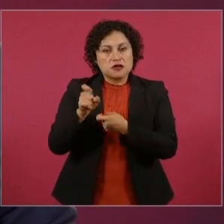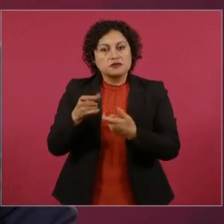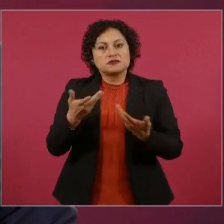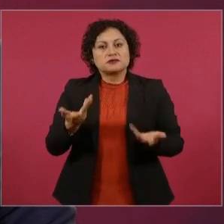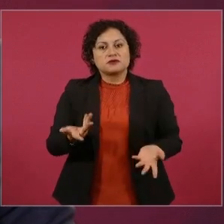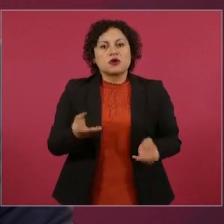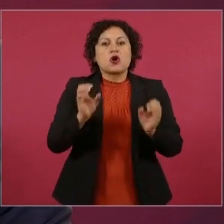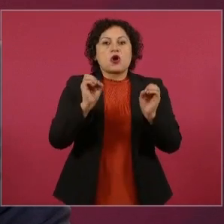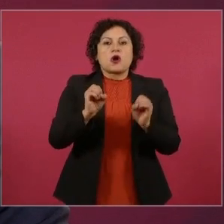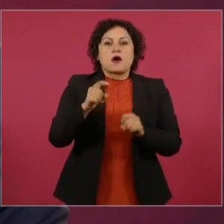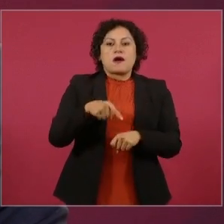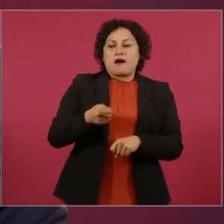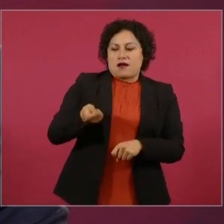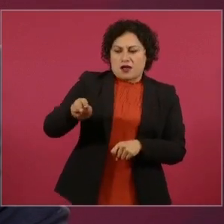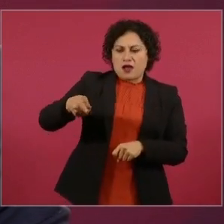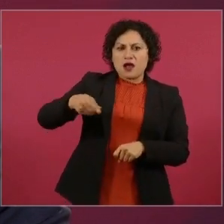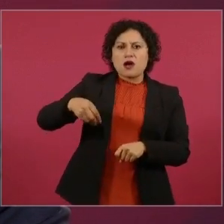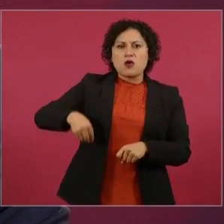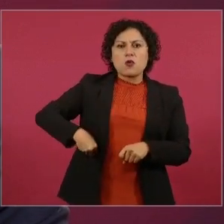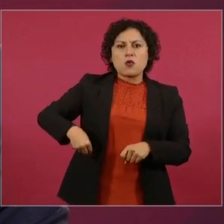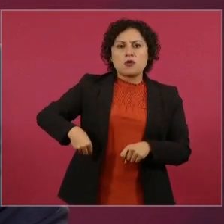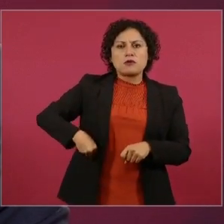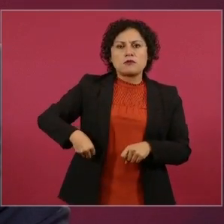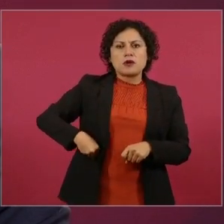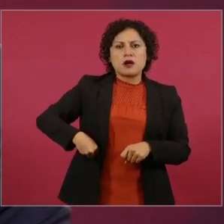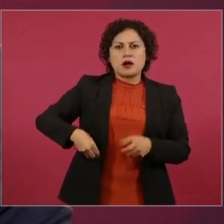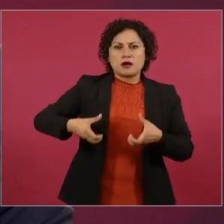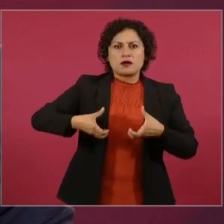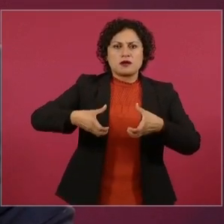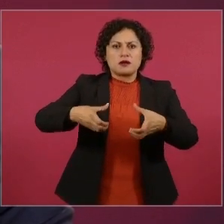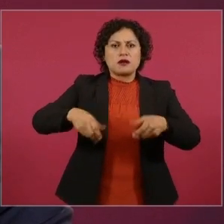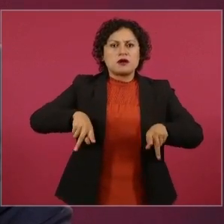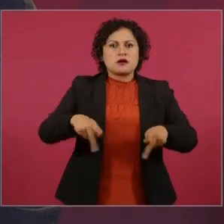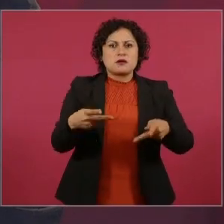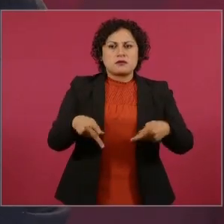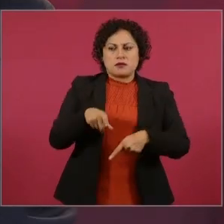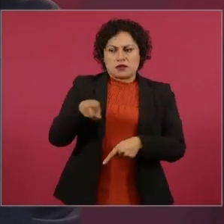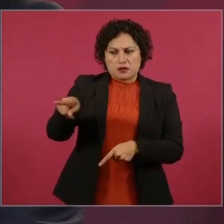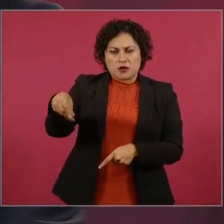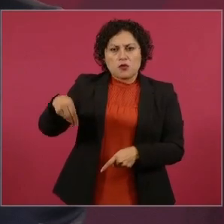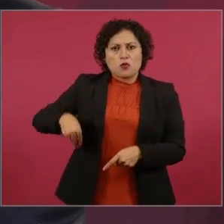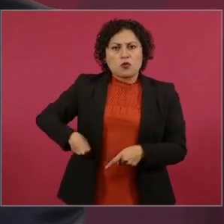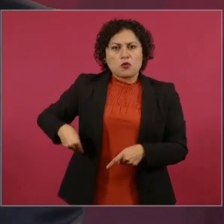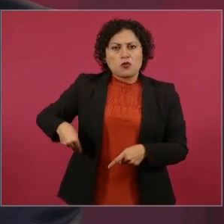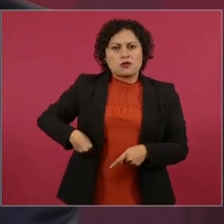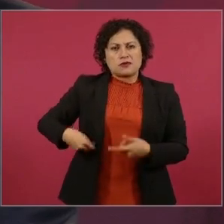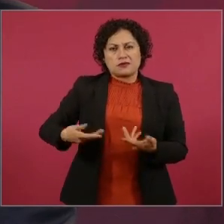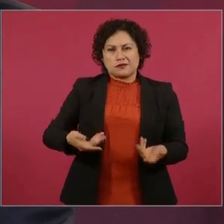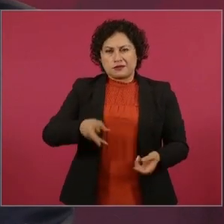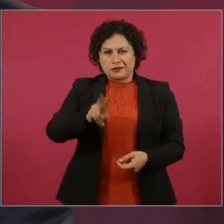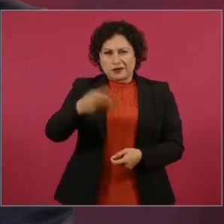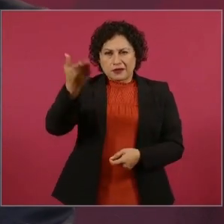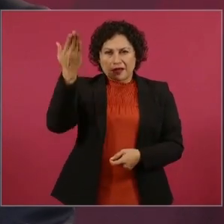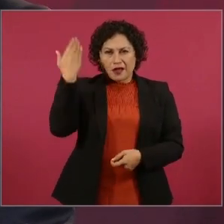los vendedores ambulantes y así una